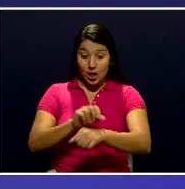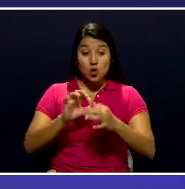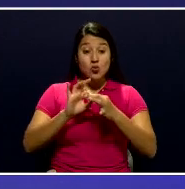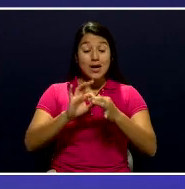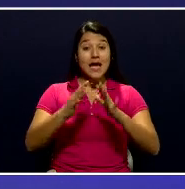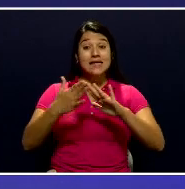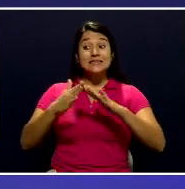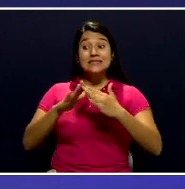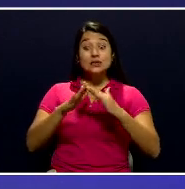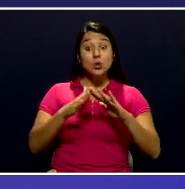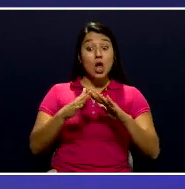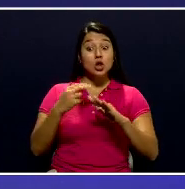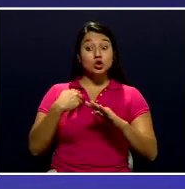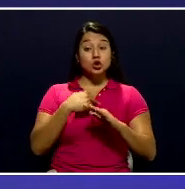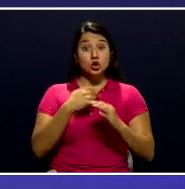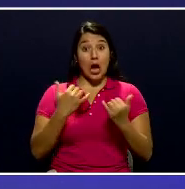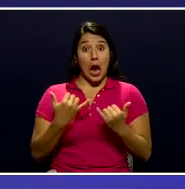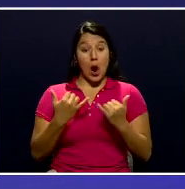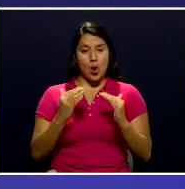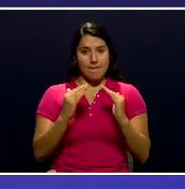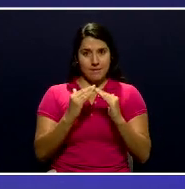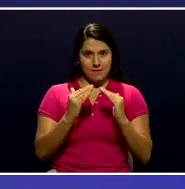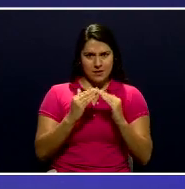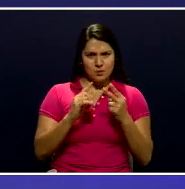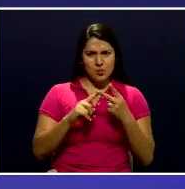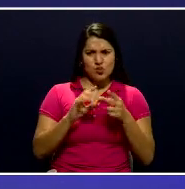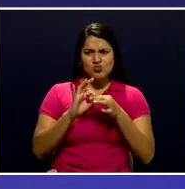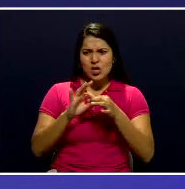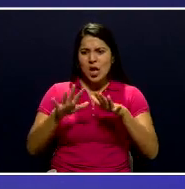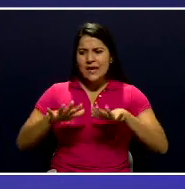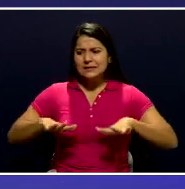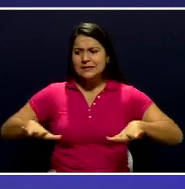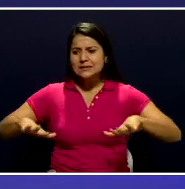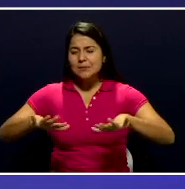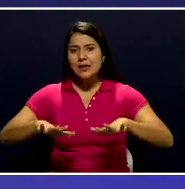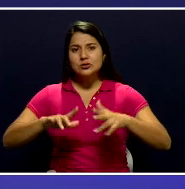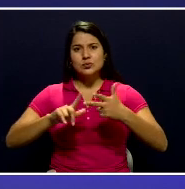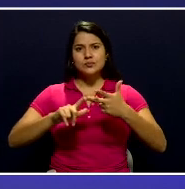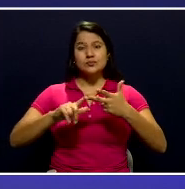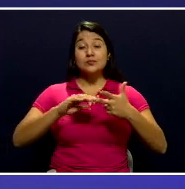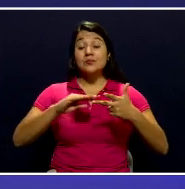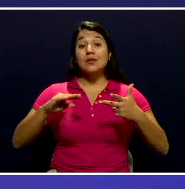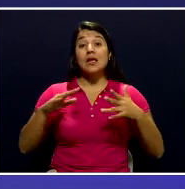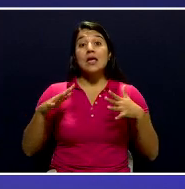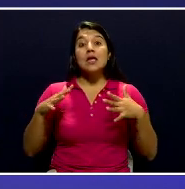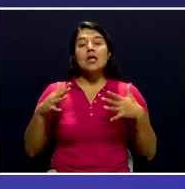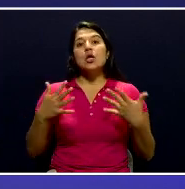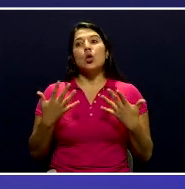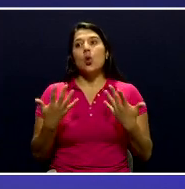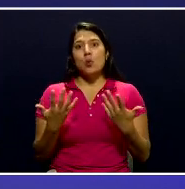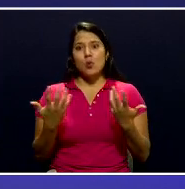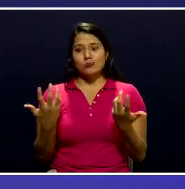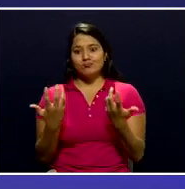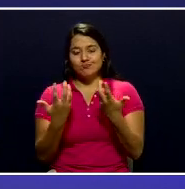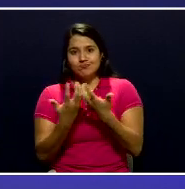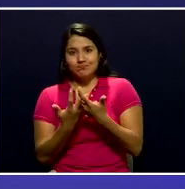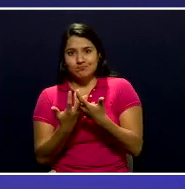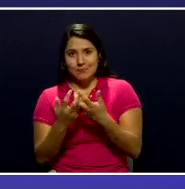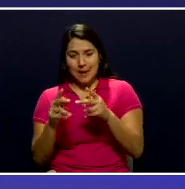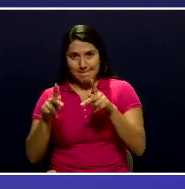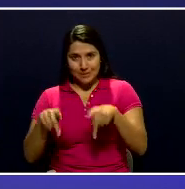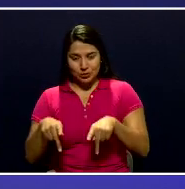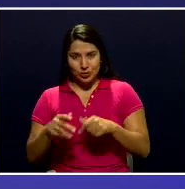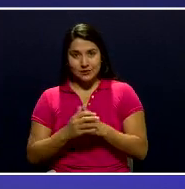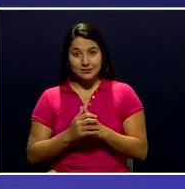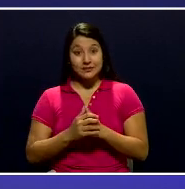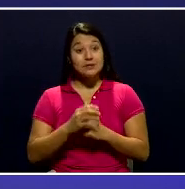las que vivimos, sobre los espacios y cómo condicionan la convivencia de las personas. La invitada de